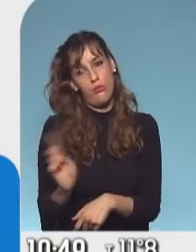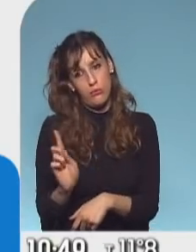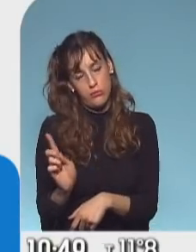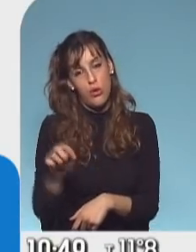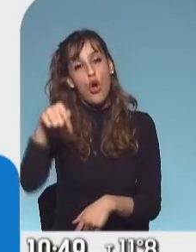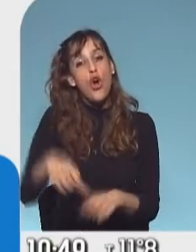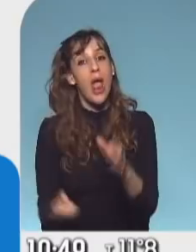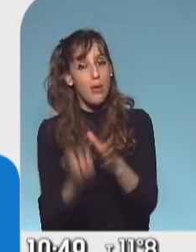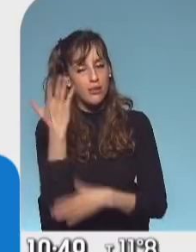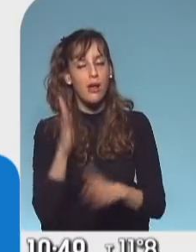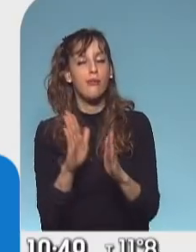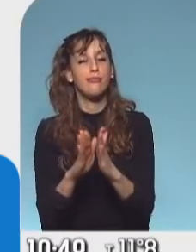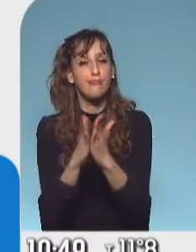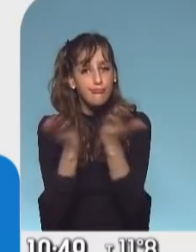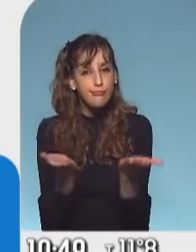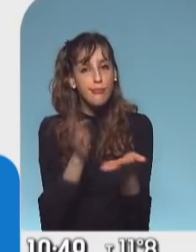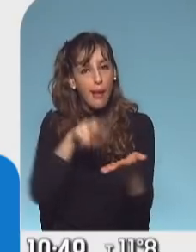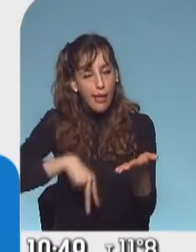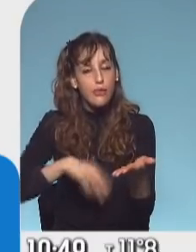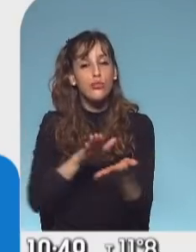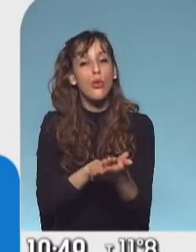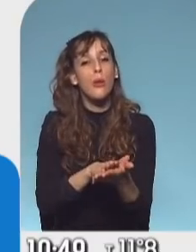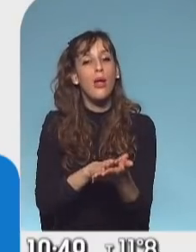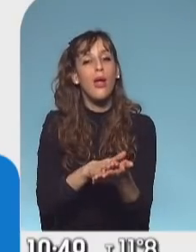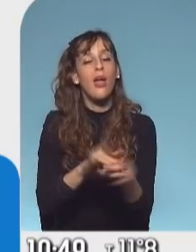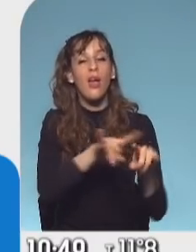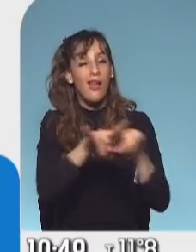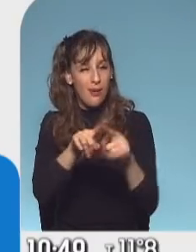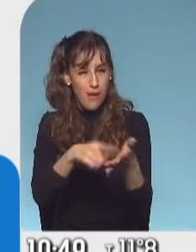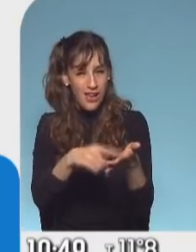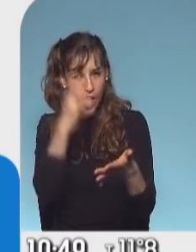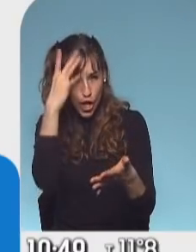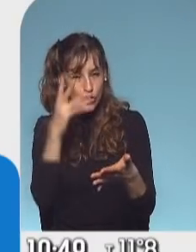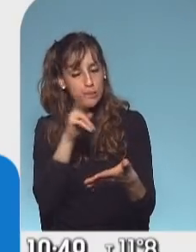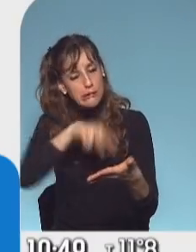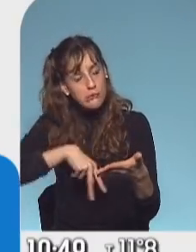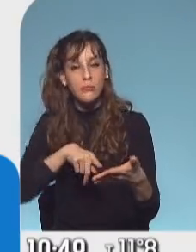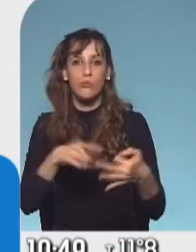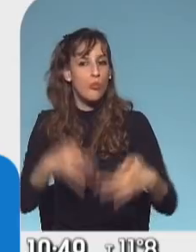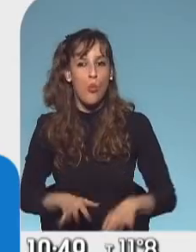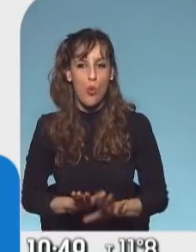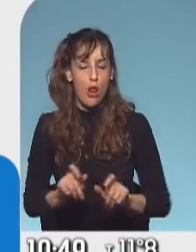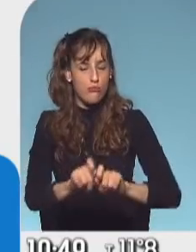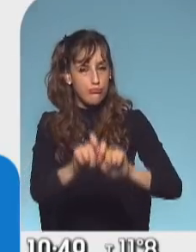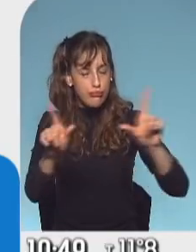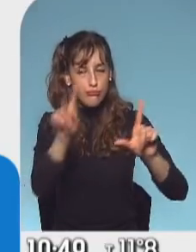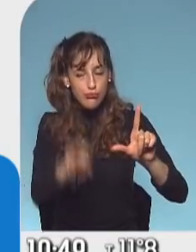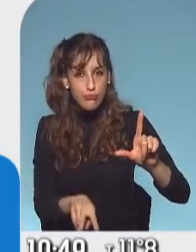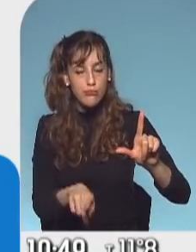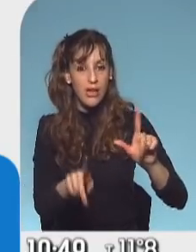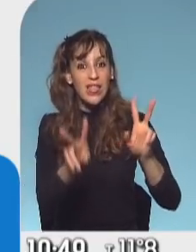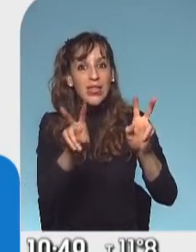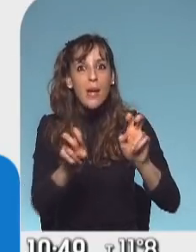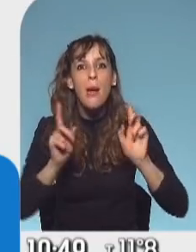leí un artículo de Eduardo Aliberti en Página 12 que me pareció maravilloso, que habla de estas cosas,